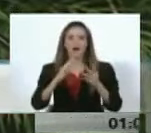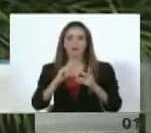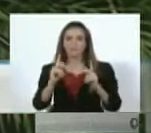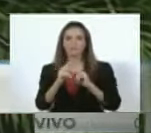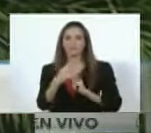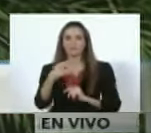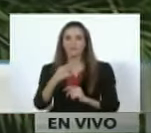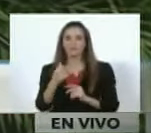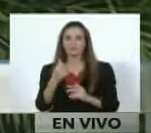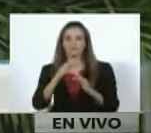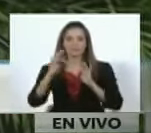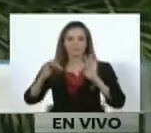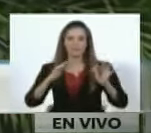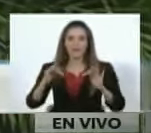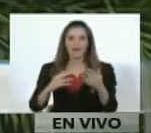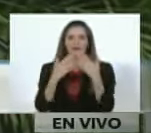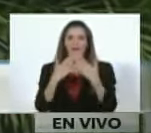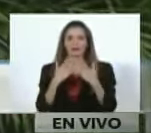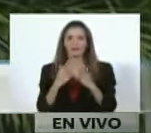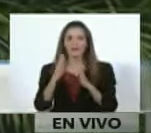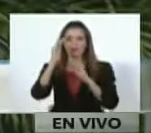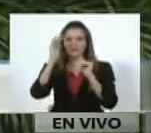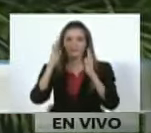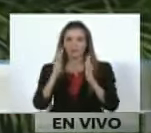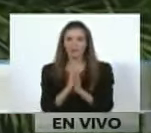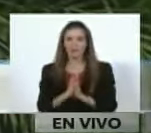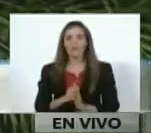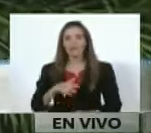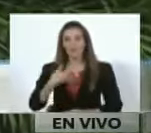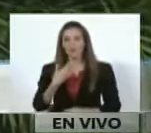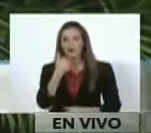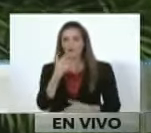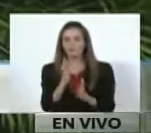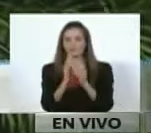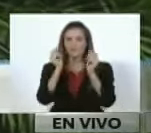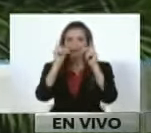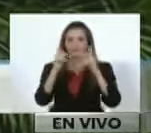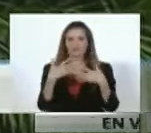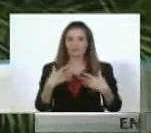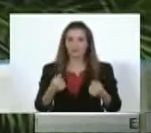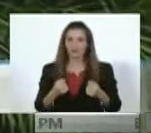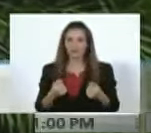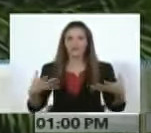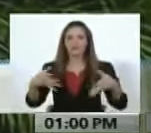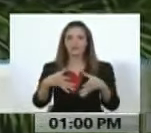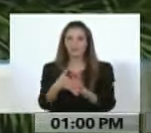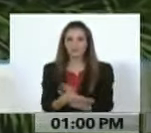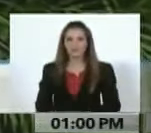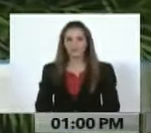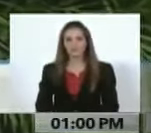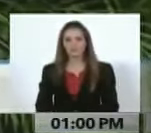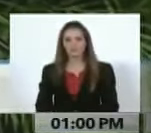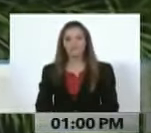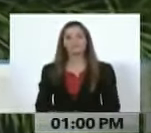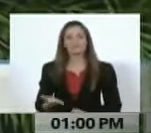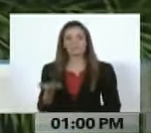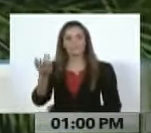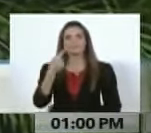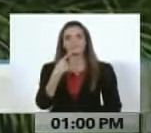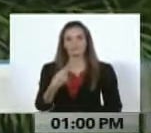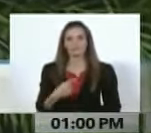transmisibles. Gracias a la intervención se ha logrado un gran impacto en la salud colectiva. Cabe